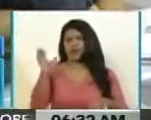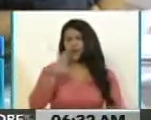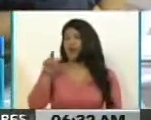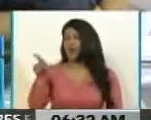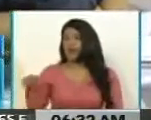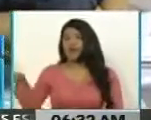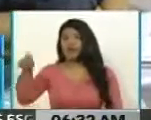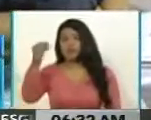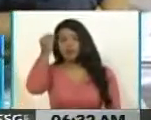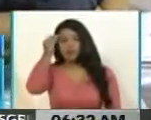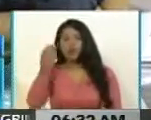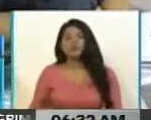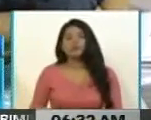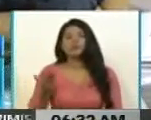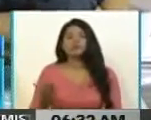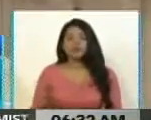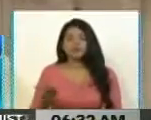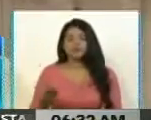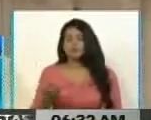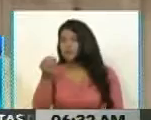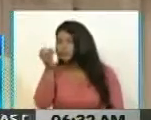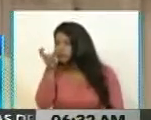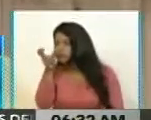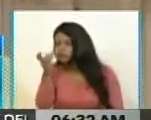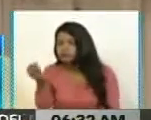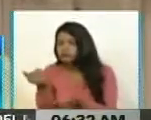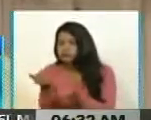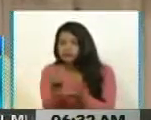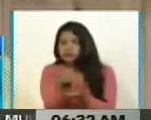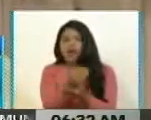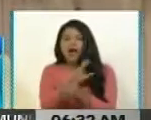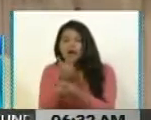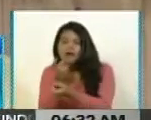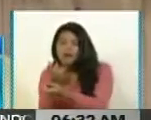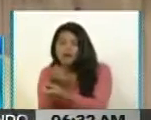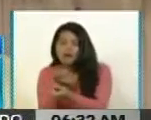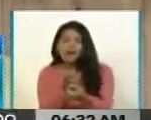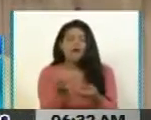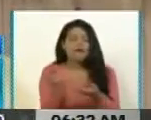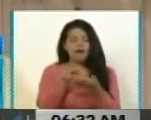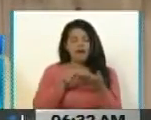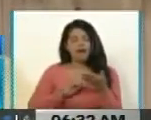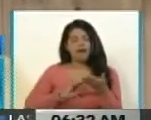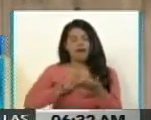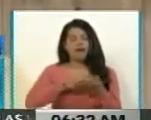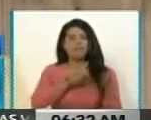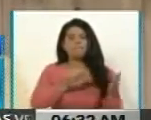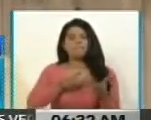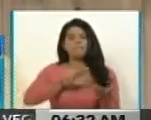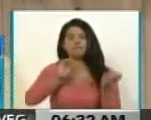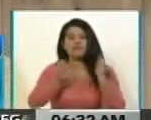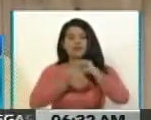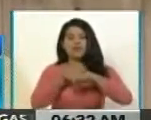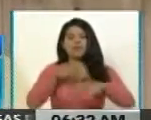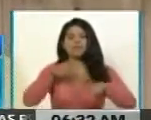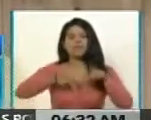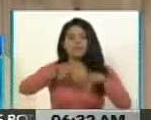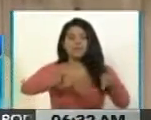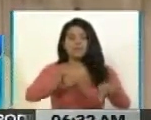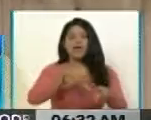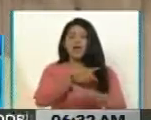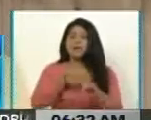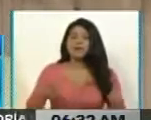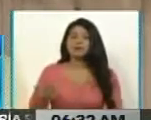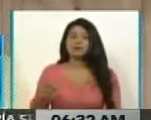fundamental. Bueno, ahí tenemos que tomarle la palabra al presidente. Yo creo que ahí hay que buscar un formato que rompa. En Radio Miraflores tenemos ya